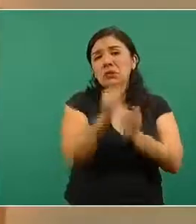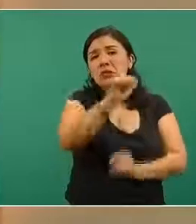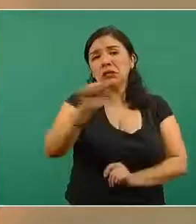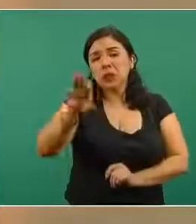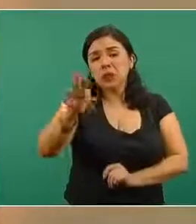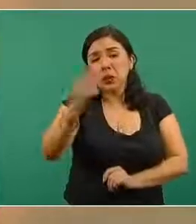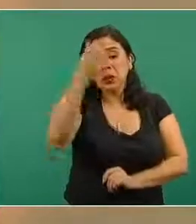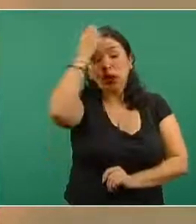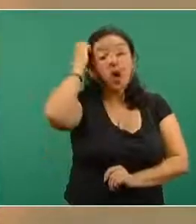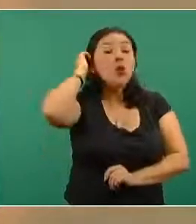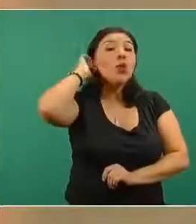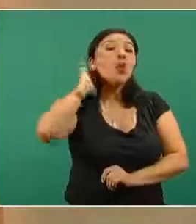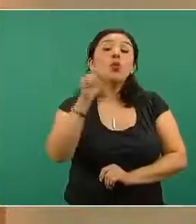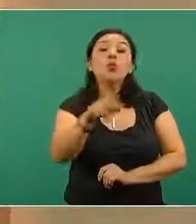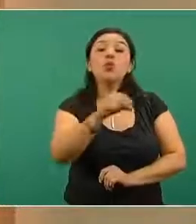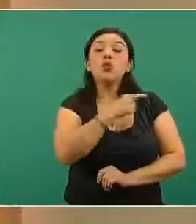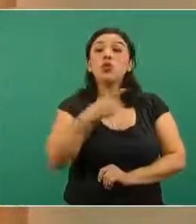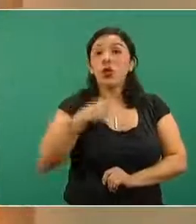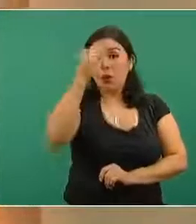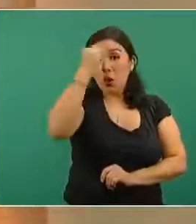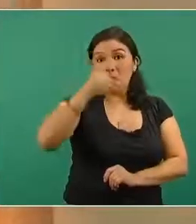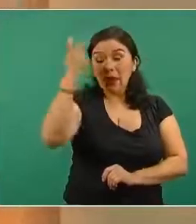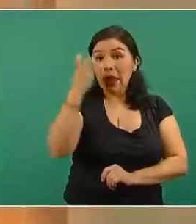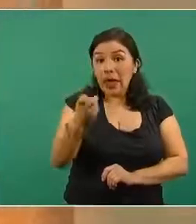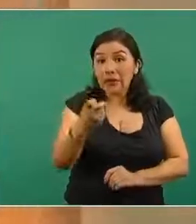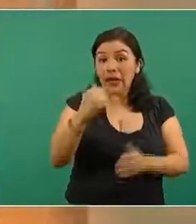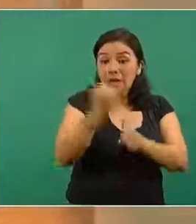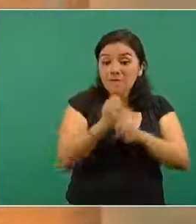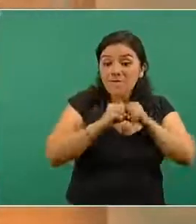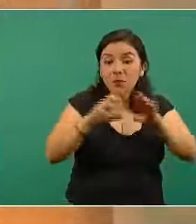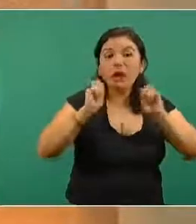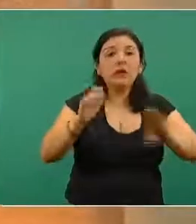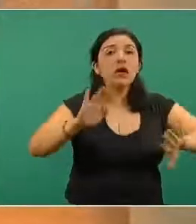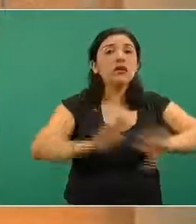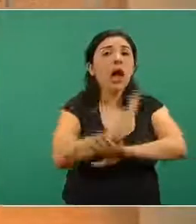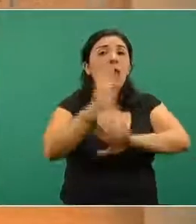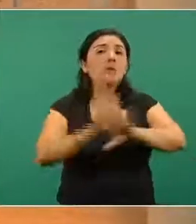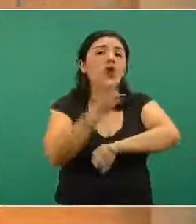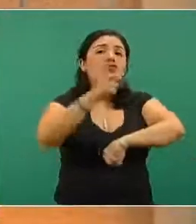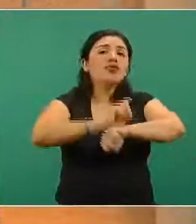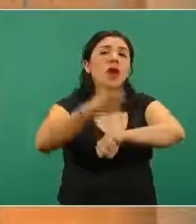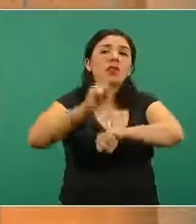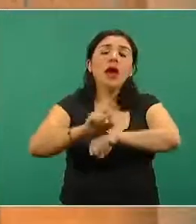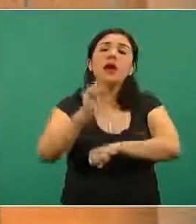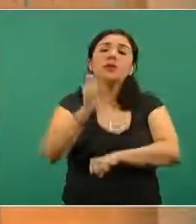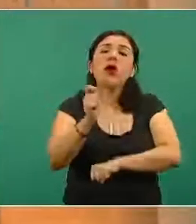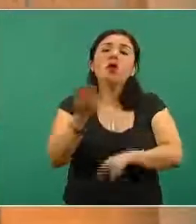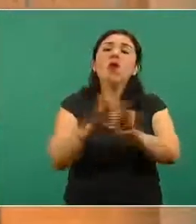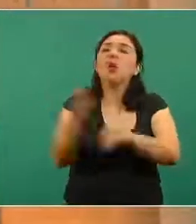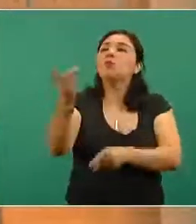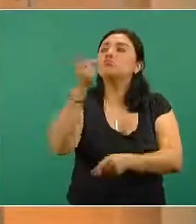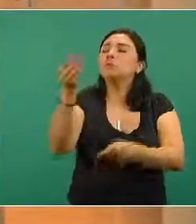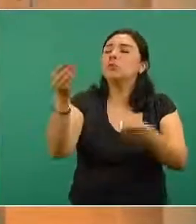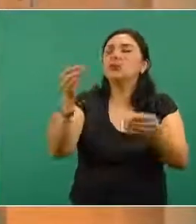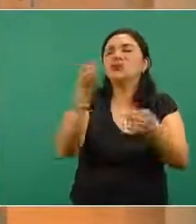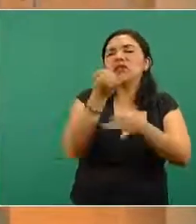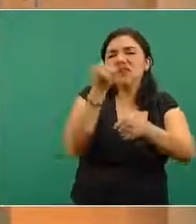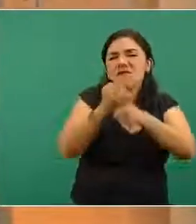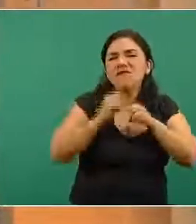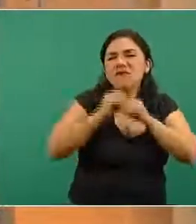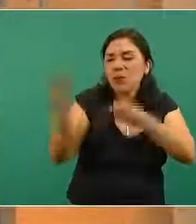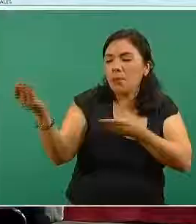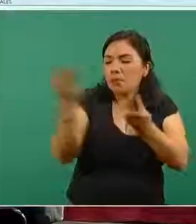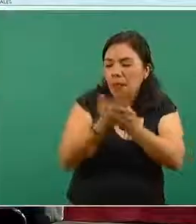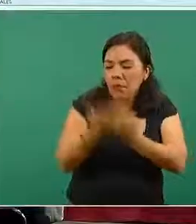3.640. No olvidar que esta información se mueve día con día con el reporte de todas las unidades que actualmente integran el sector salud